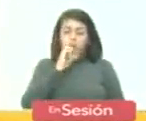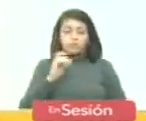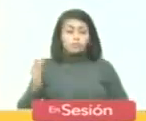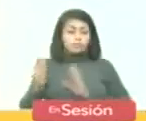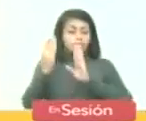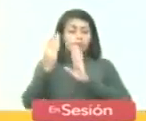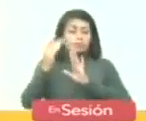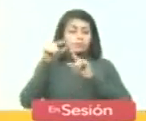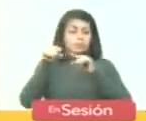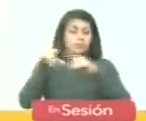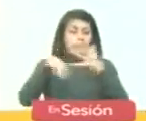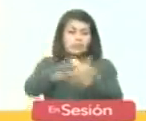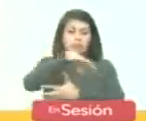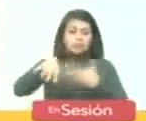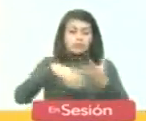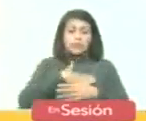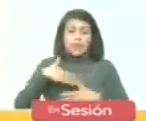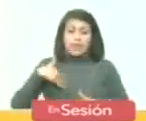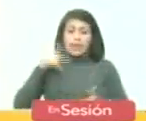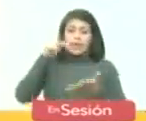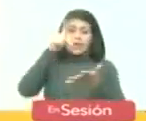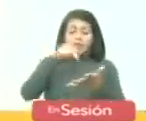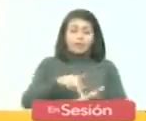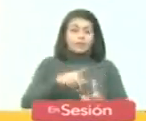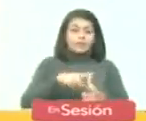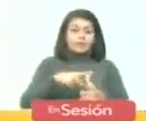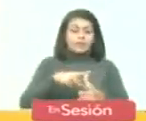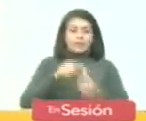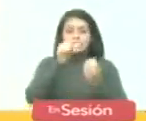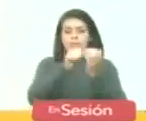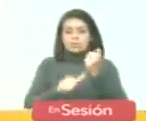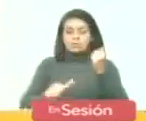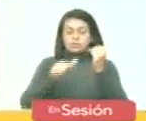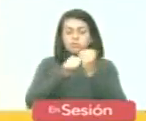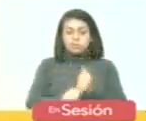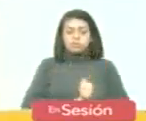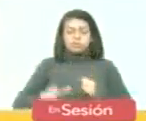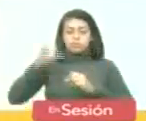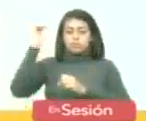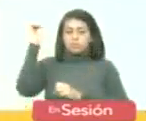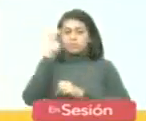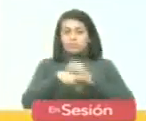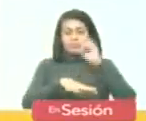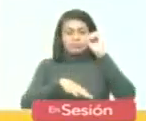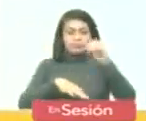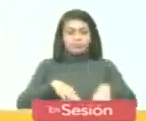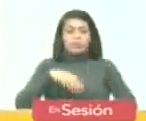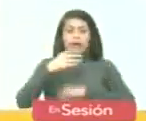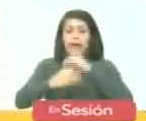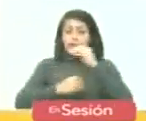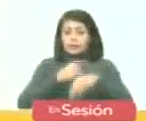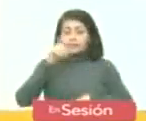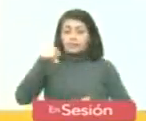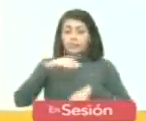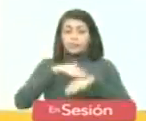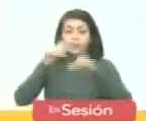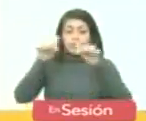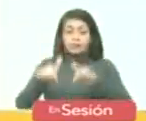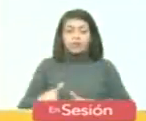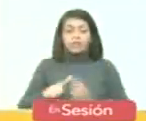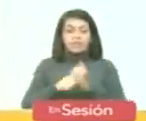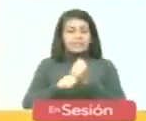turba que incluso llegó a arrojarle excremento, porque hasta eso hacen, porque acá le